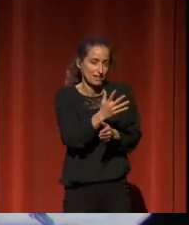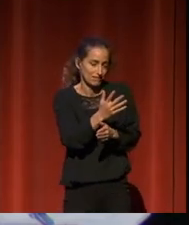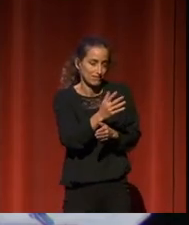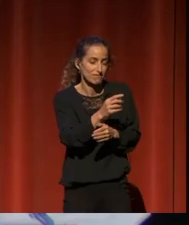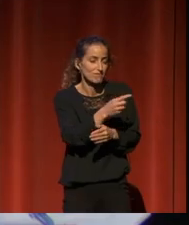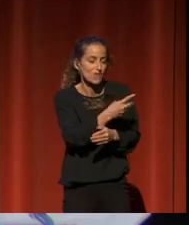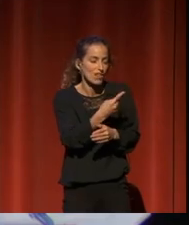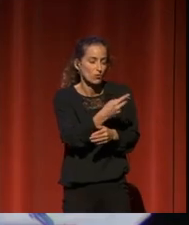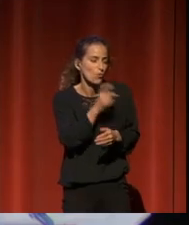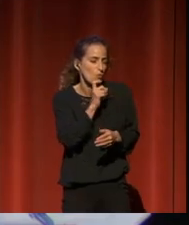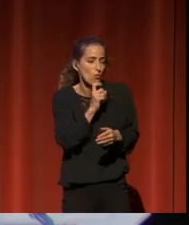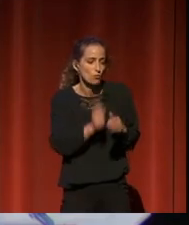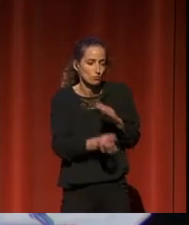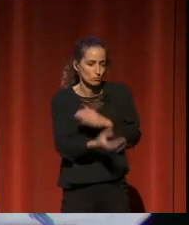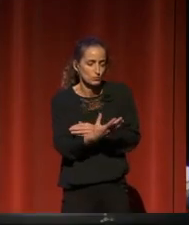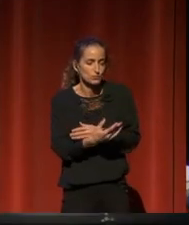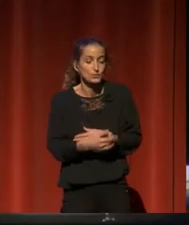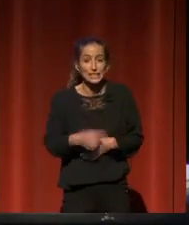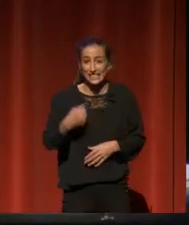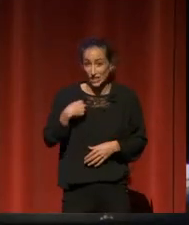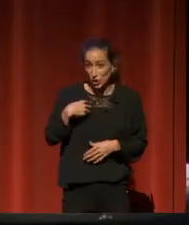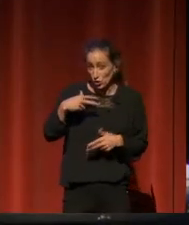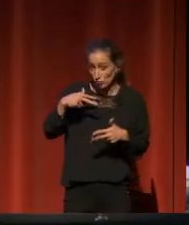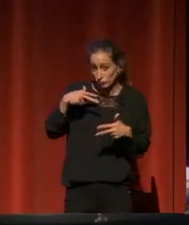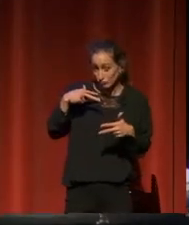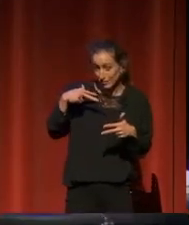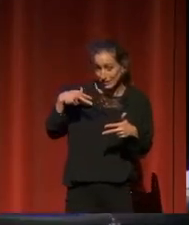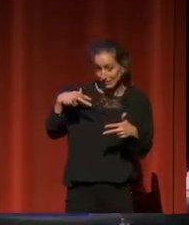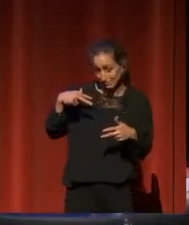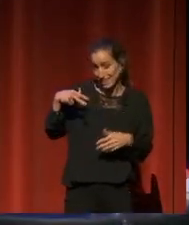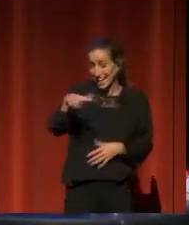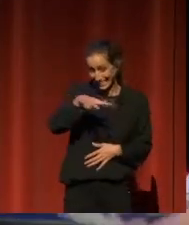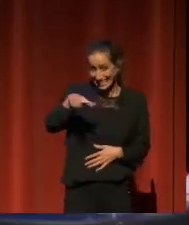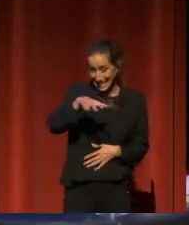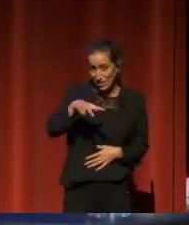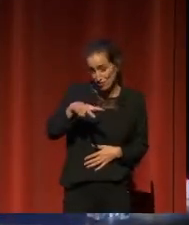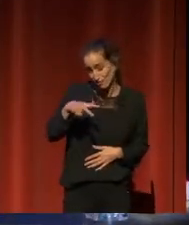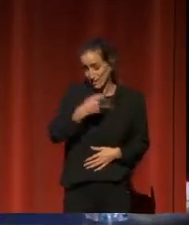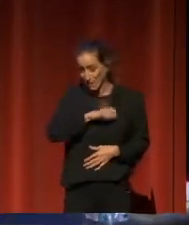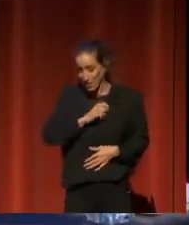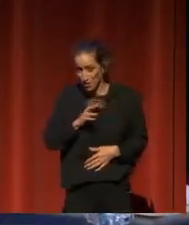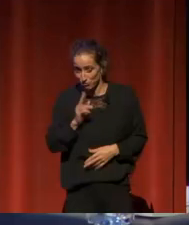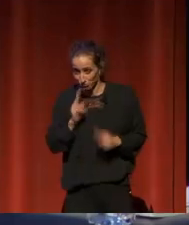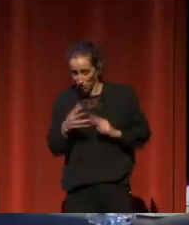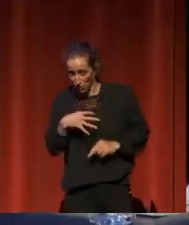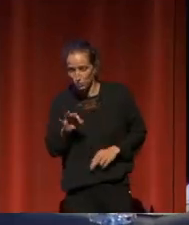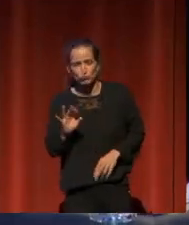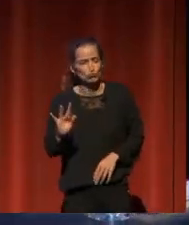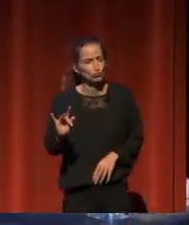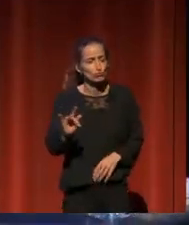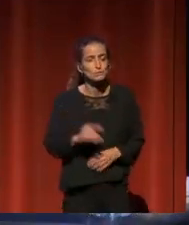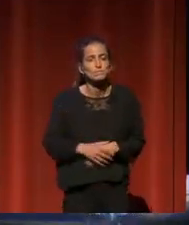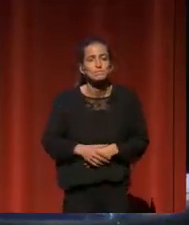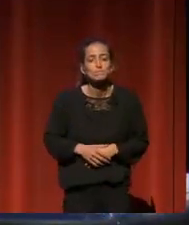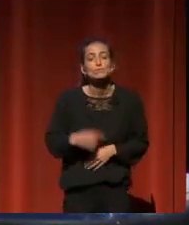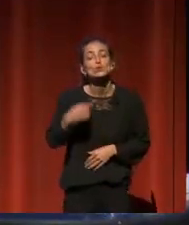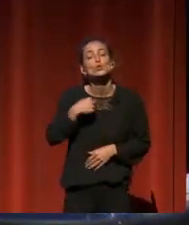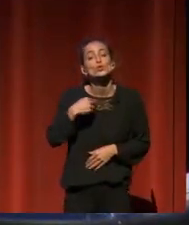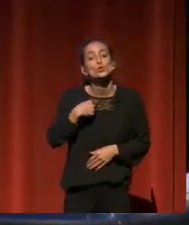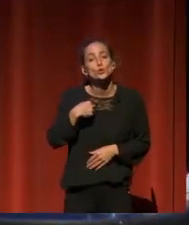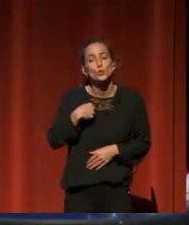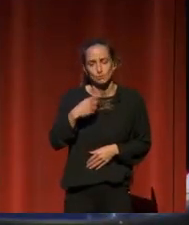Ah puedo contestar en castellano en español yo como has dicho